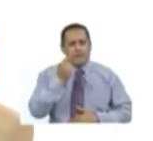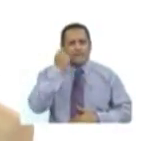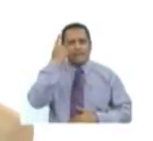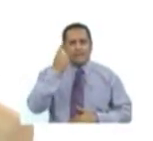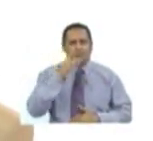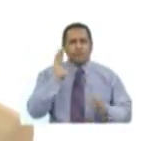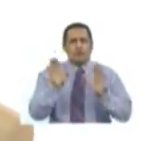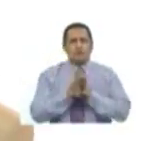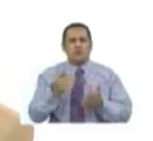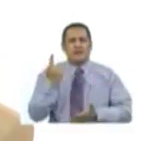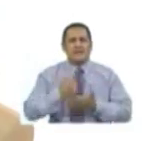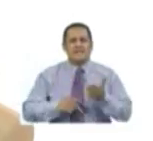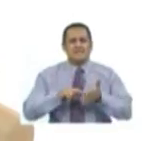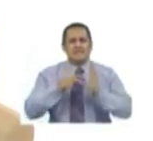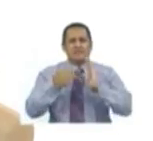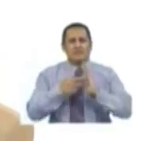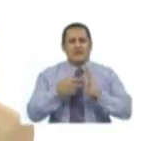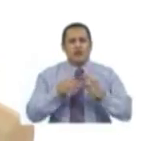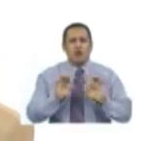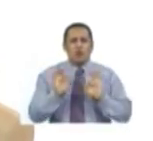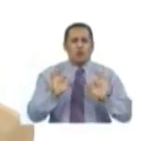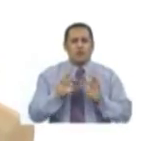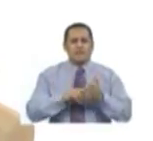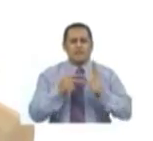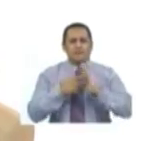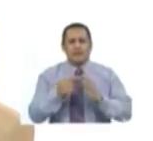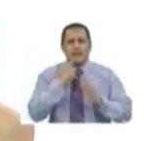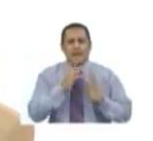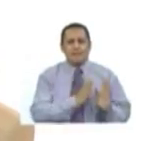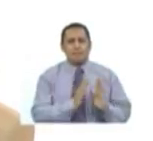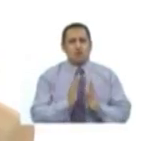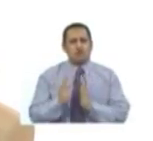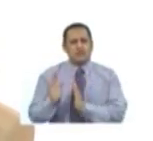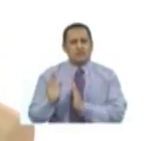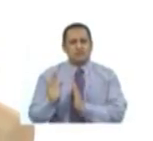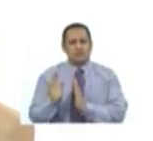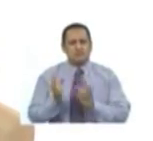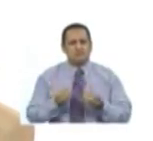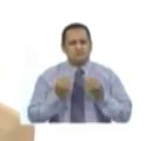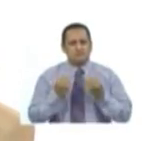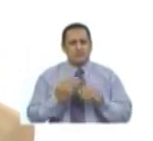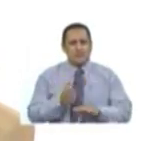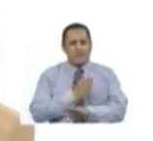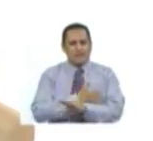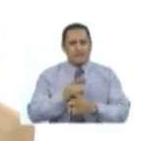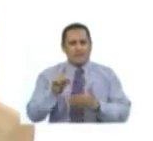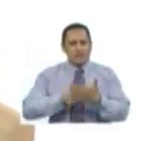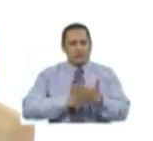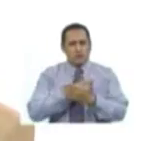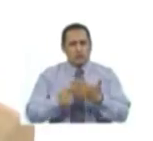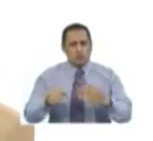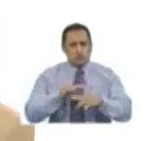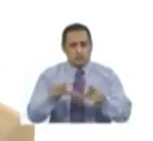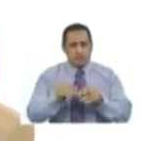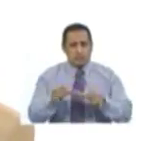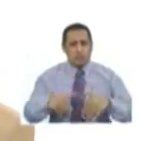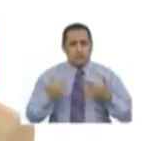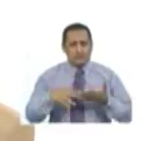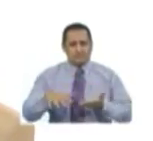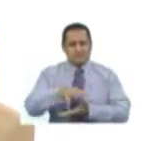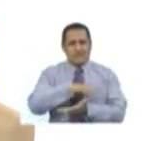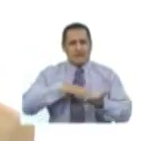conocer, entender a qué se refiere o de qué se trata el debido proceso, algo que si se vulnera todo, se puede